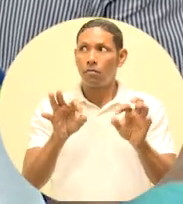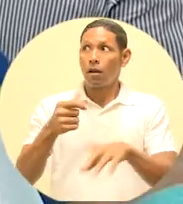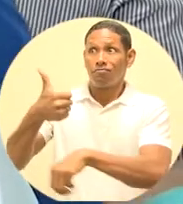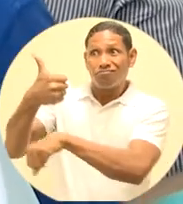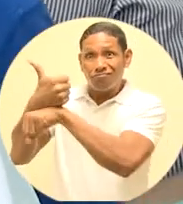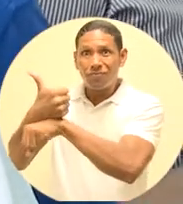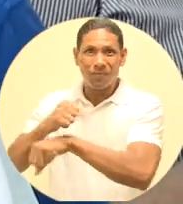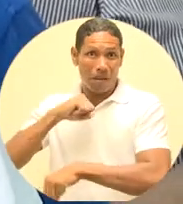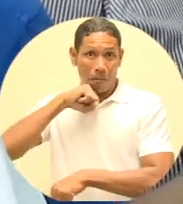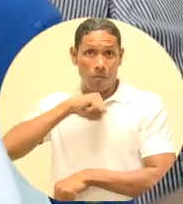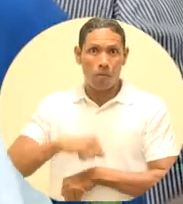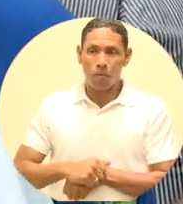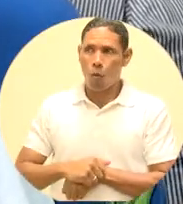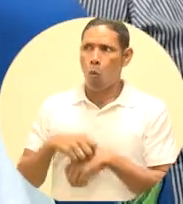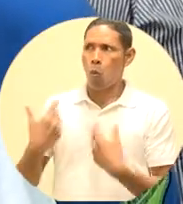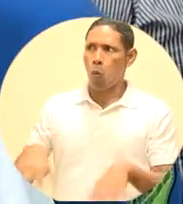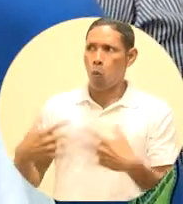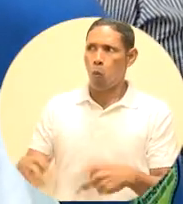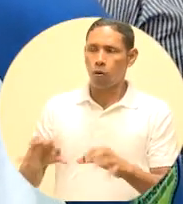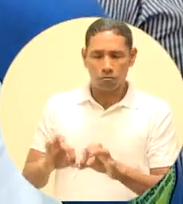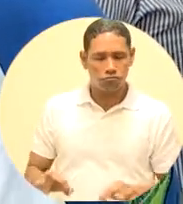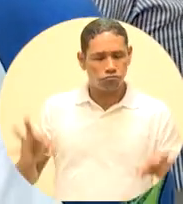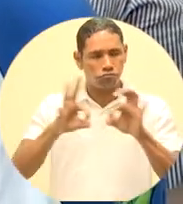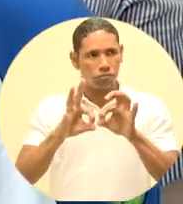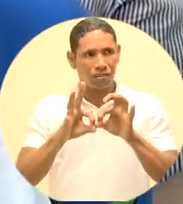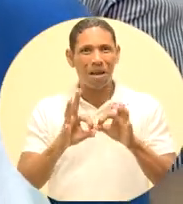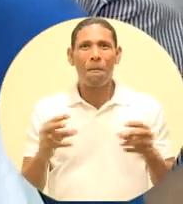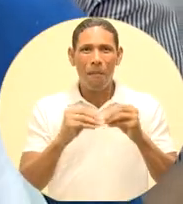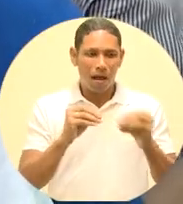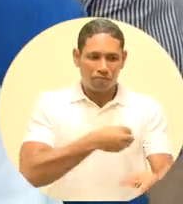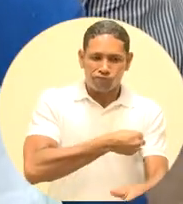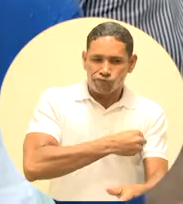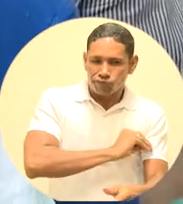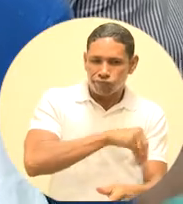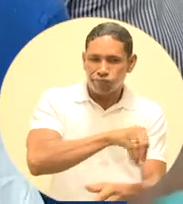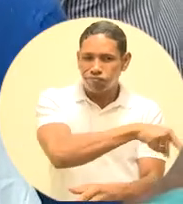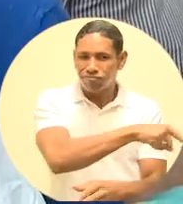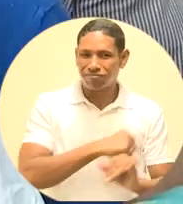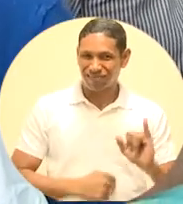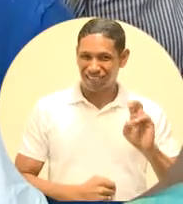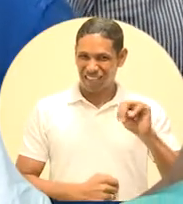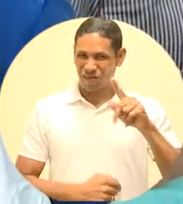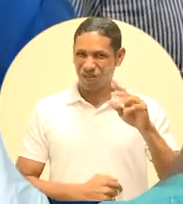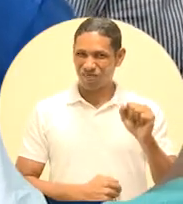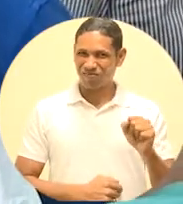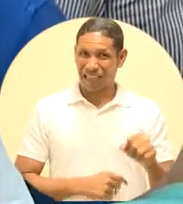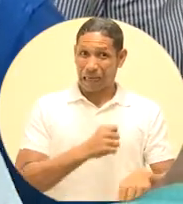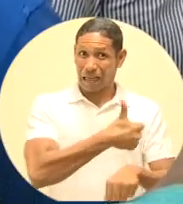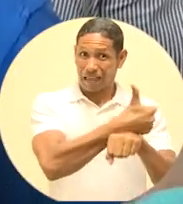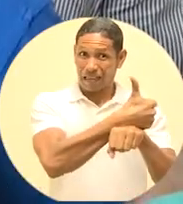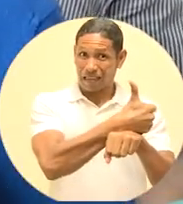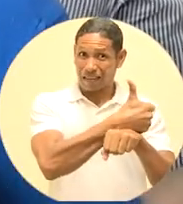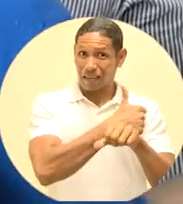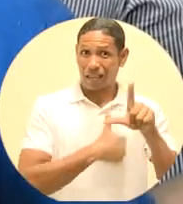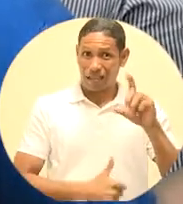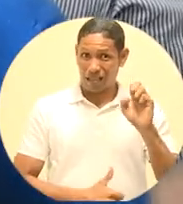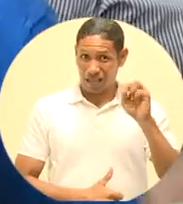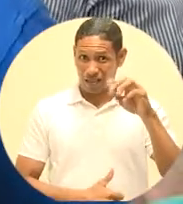la disposición del rector Pablo Vera Salazar, gracias a la gestión también del rector de